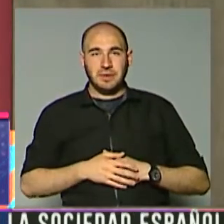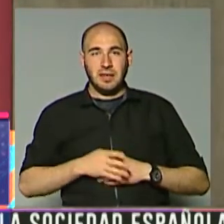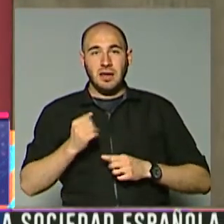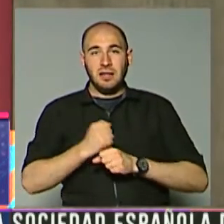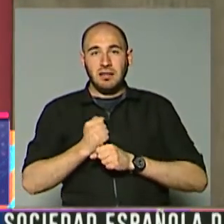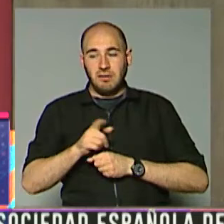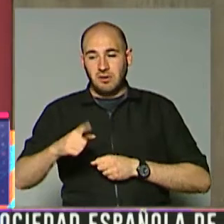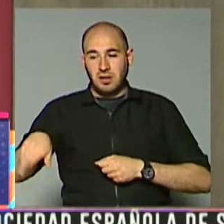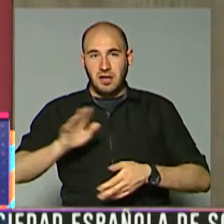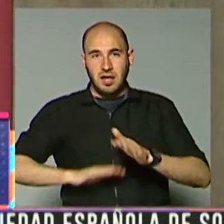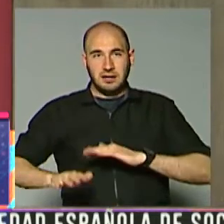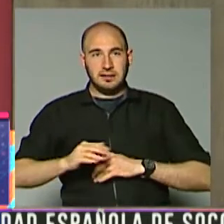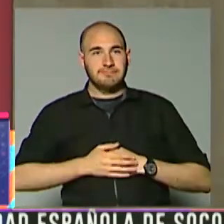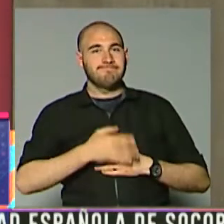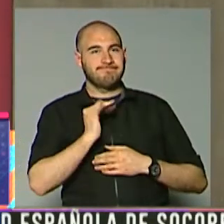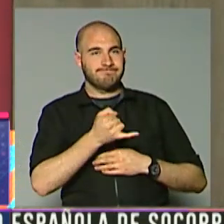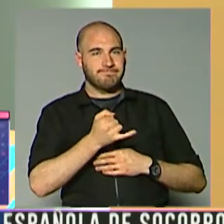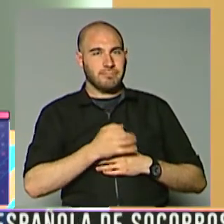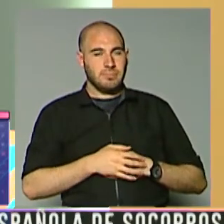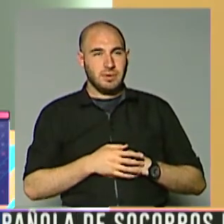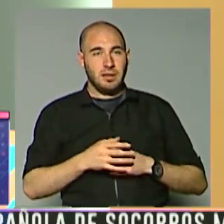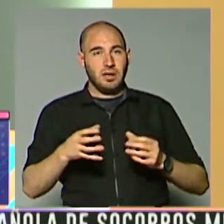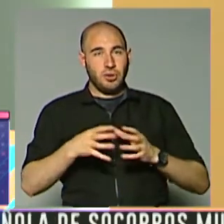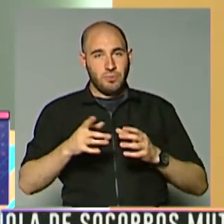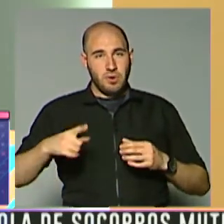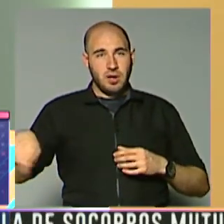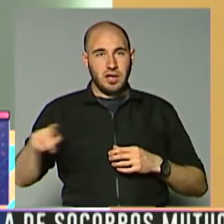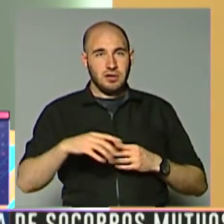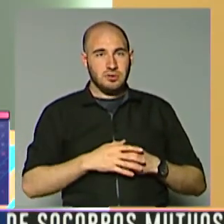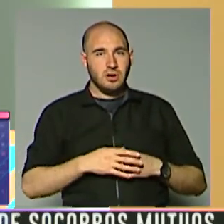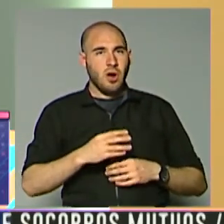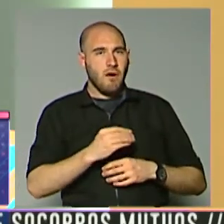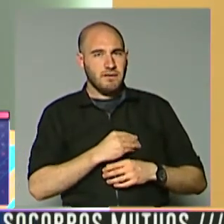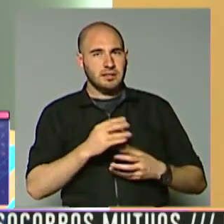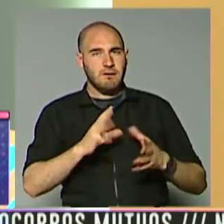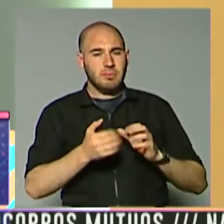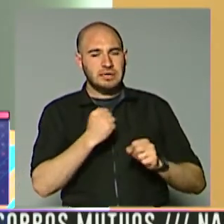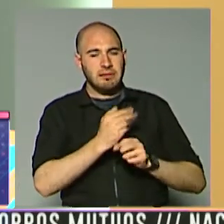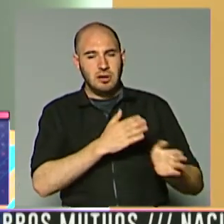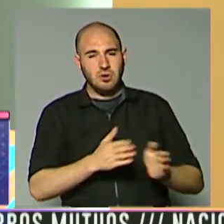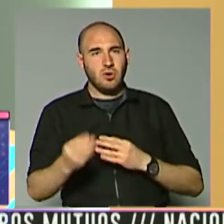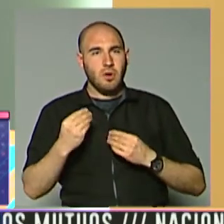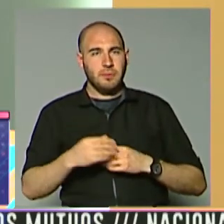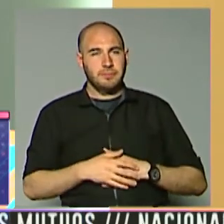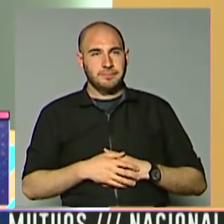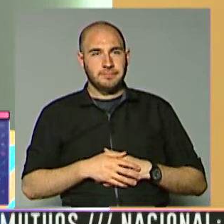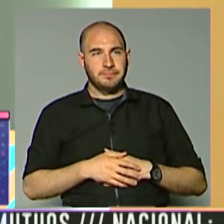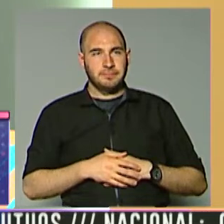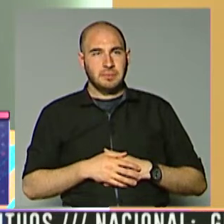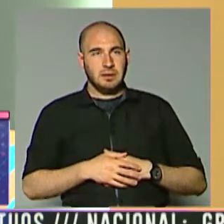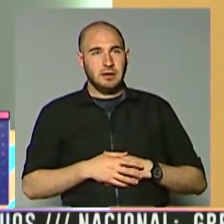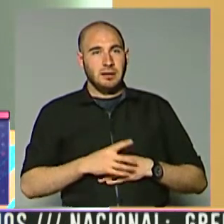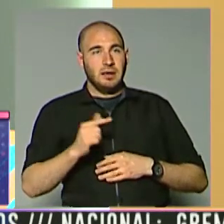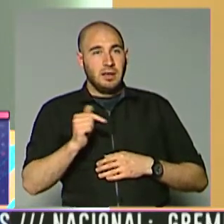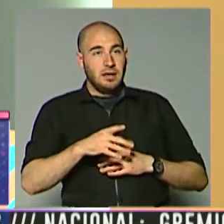trabajo que ellos han llevado adelante. Claro, y en que ellos tengan la buena fe de cómo hicieron este trabajo creativo, ¿no? Eso